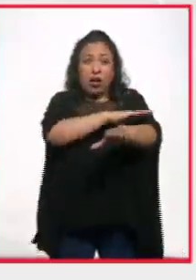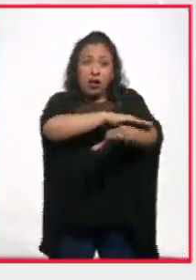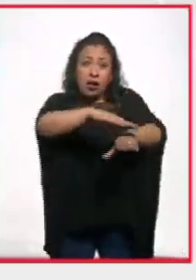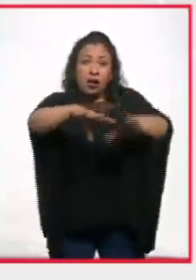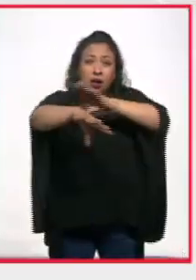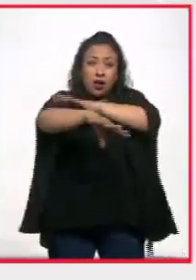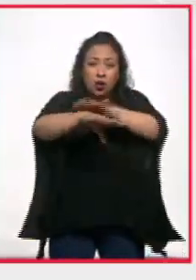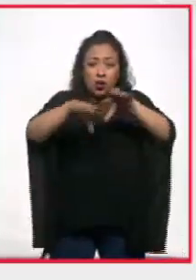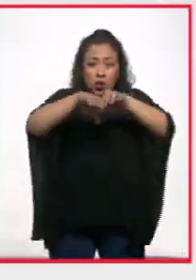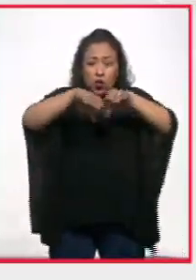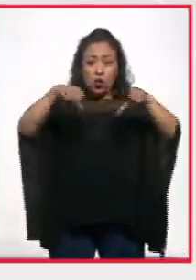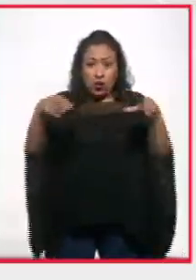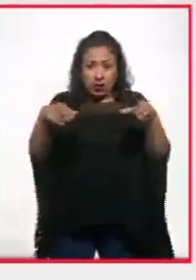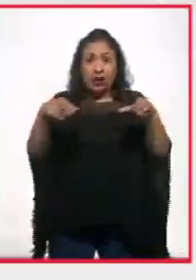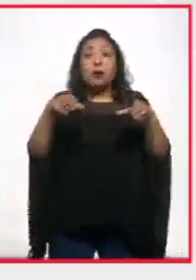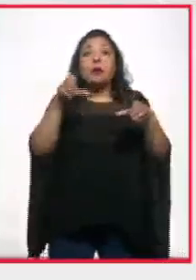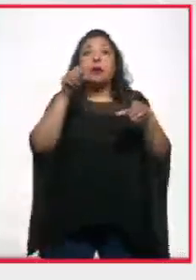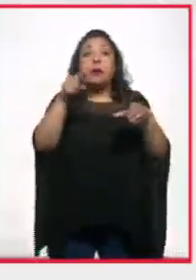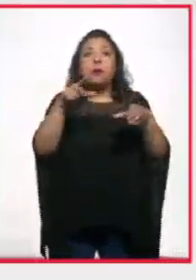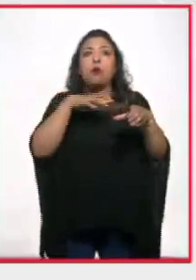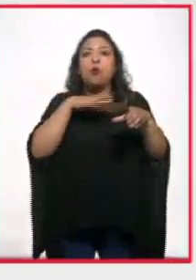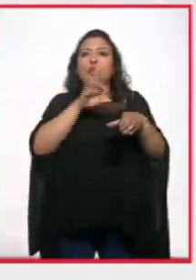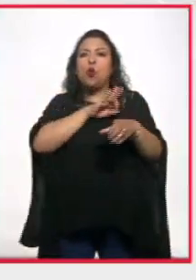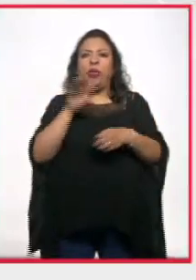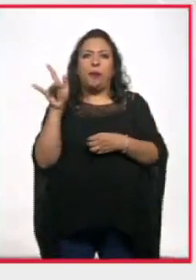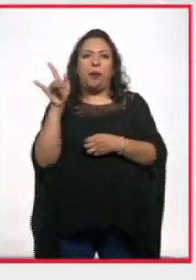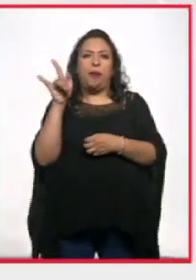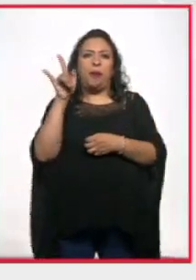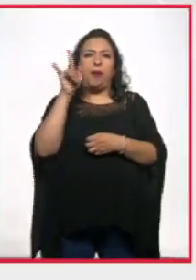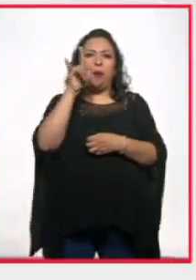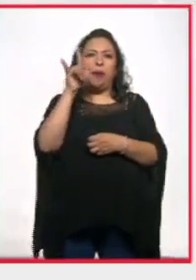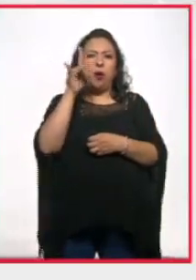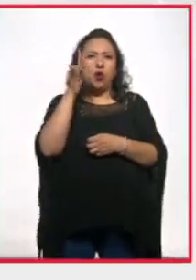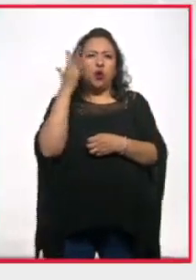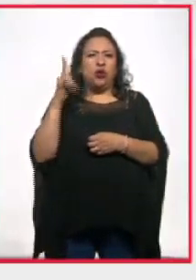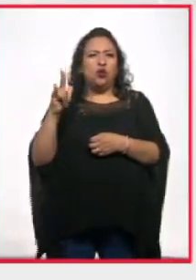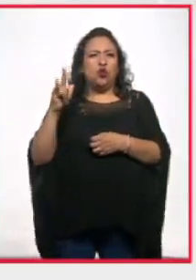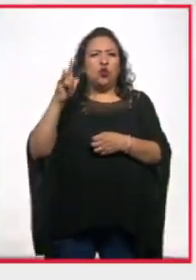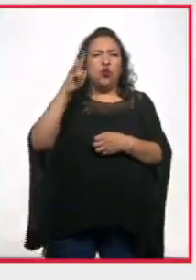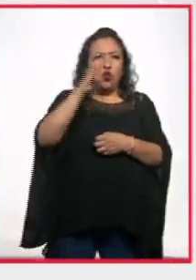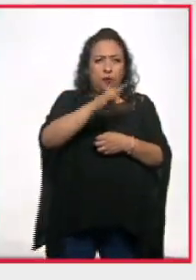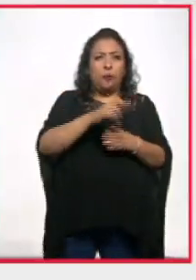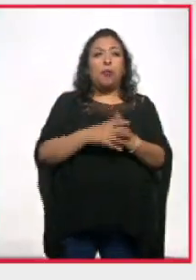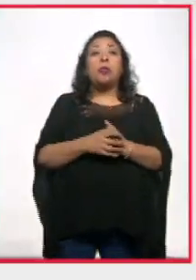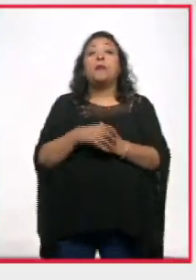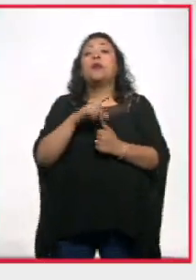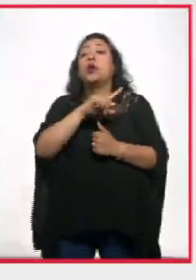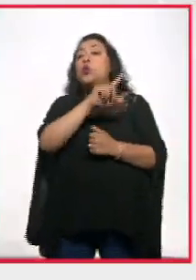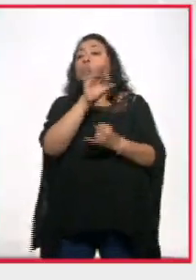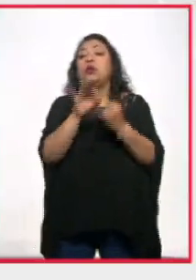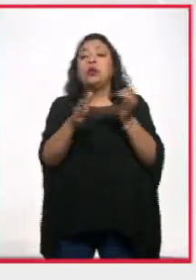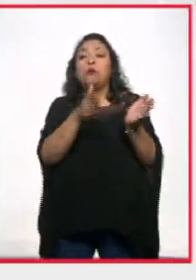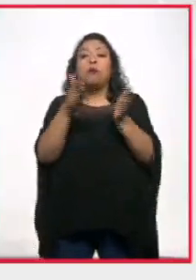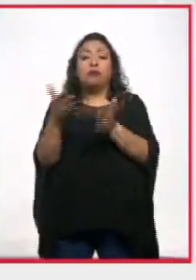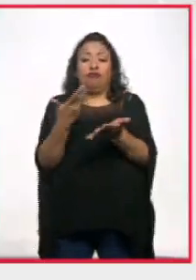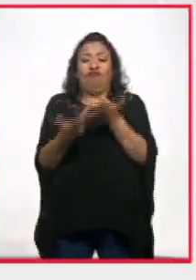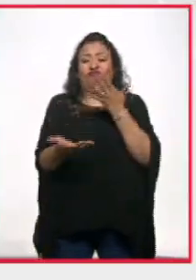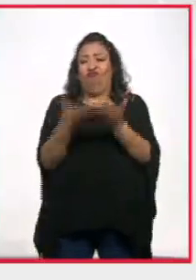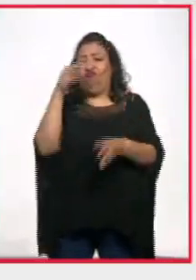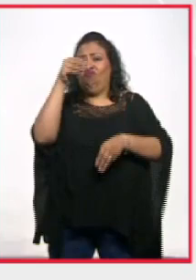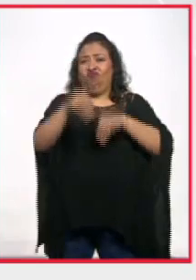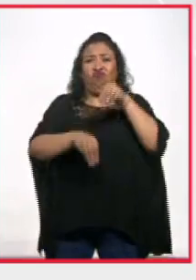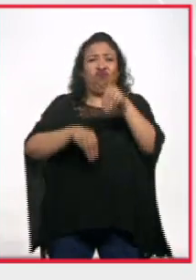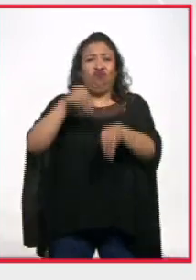la estructura, poderle darle sustentación y propulsión al avión. Y la etapa final es la de manufactura, que